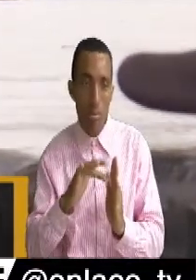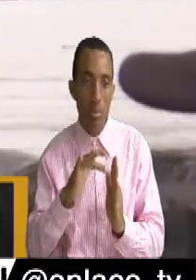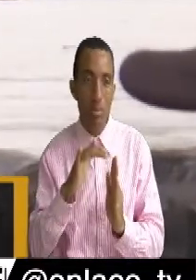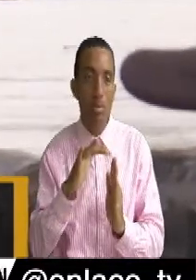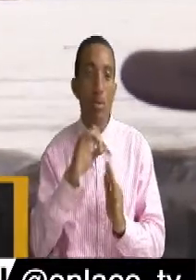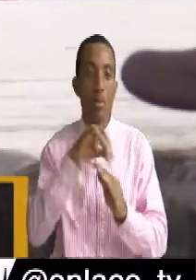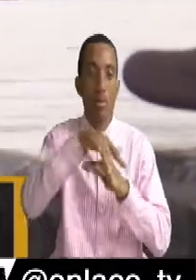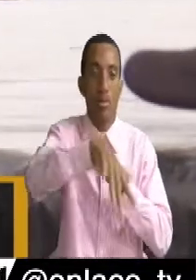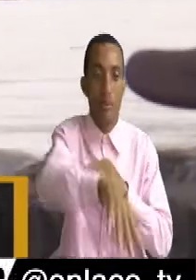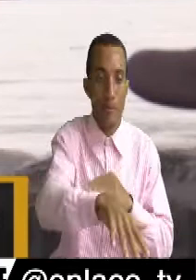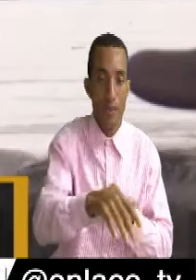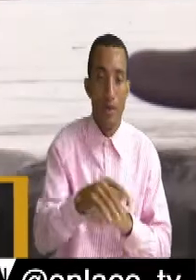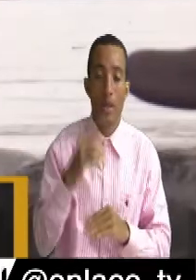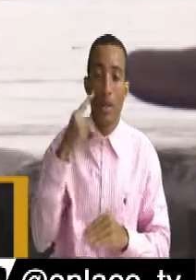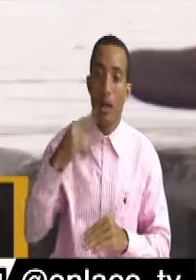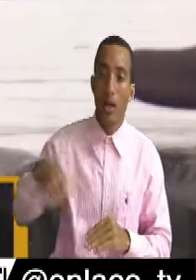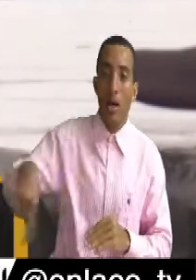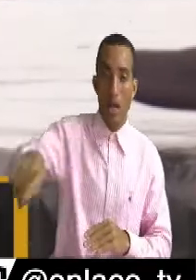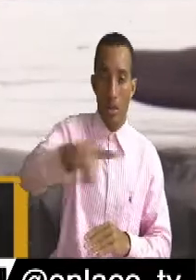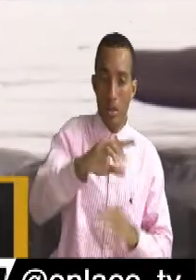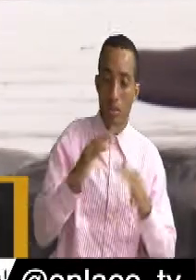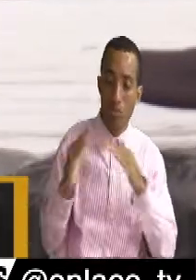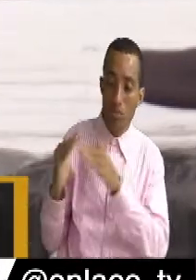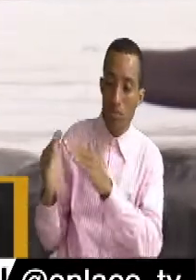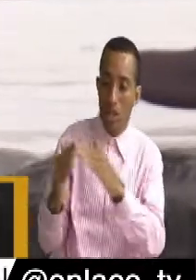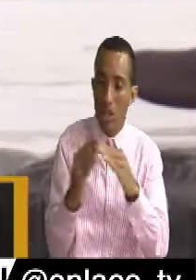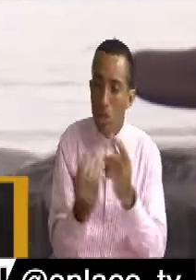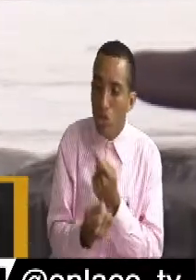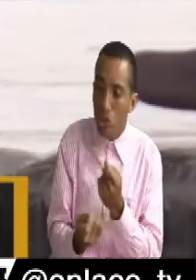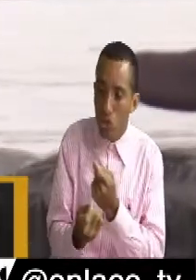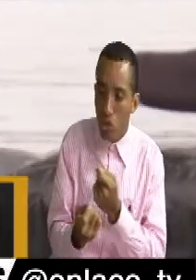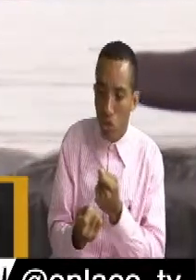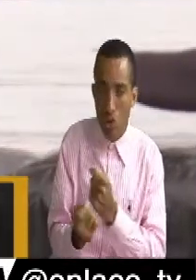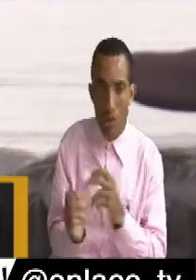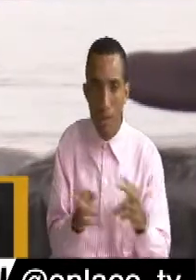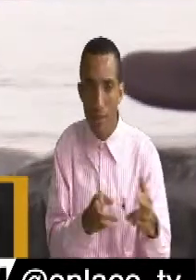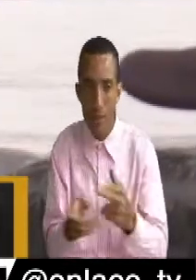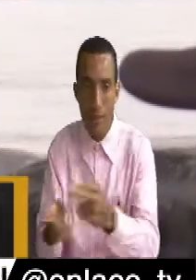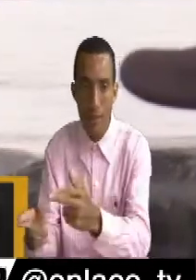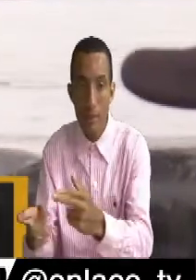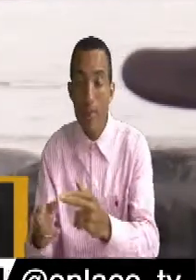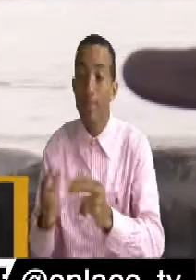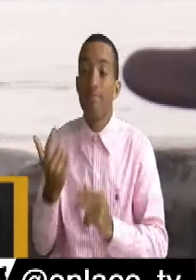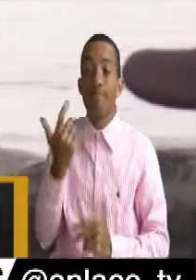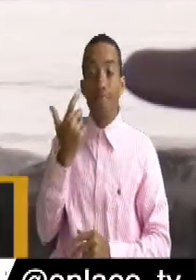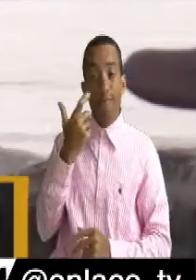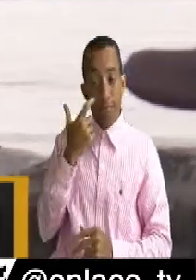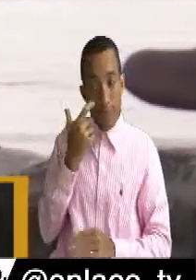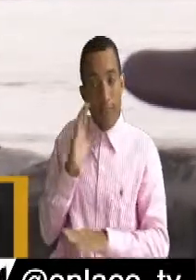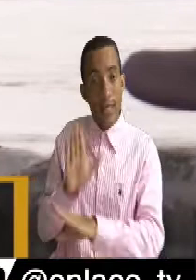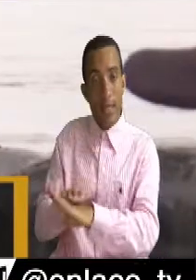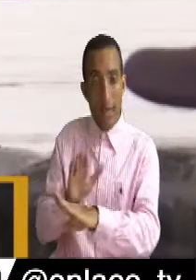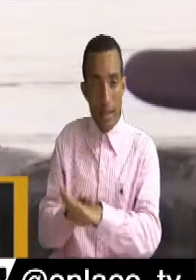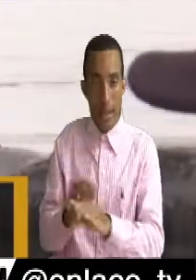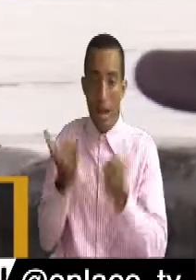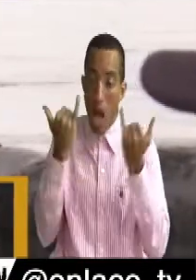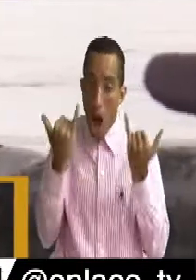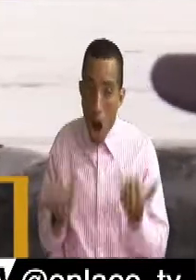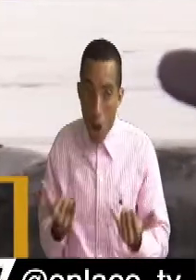habitan aquí al lado del río Magdalena, que tomen medidas de precaución, y ese es el momento es